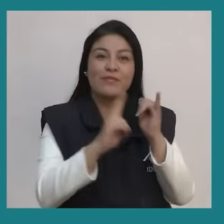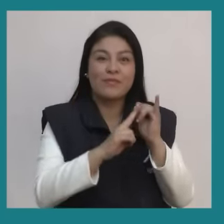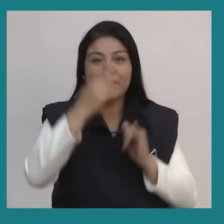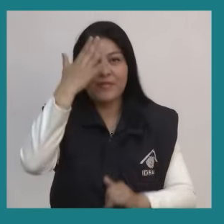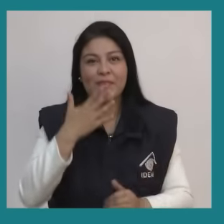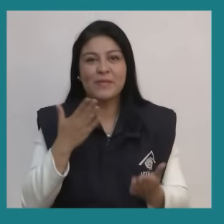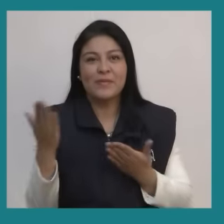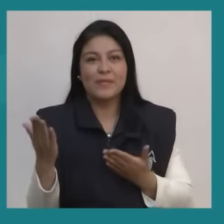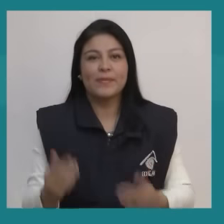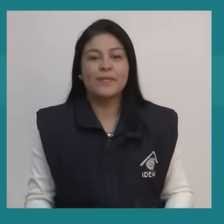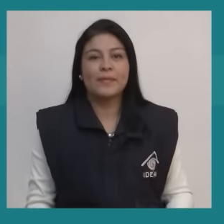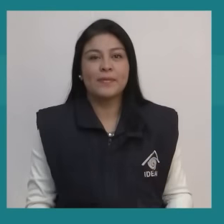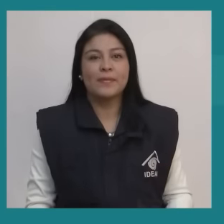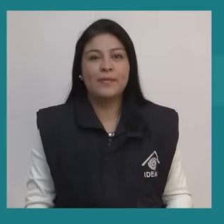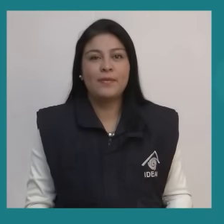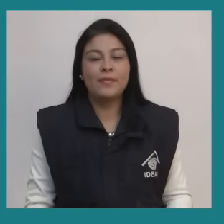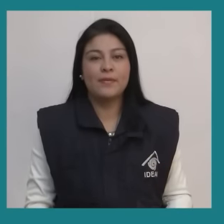sociales